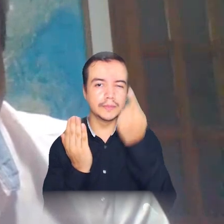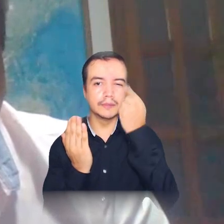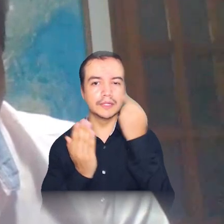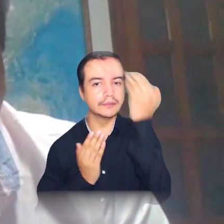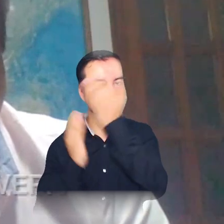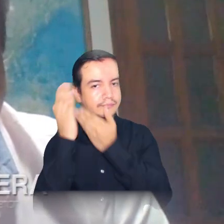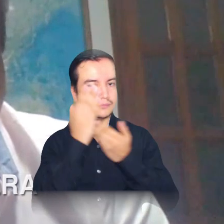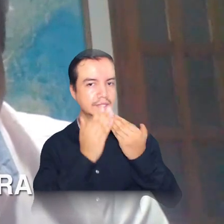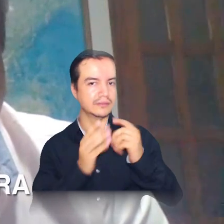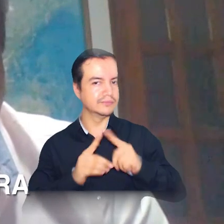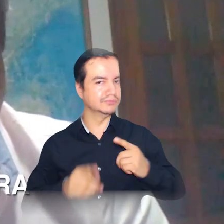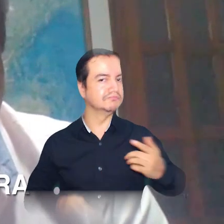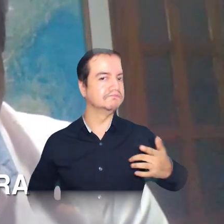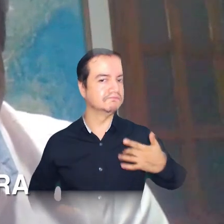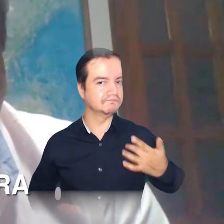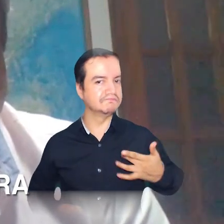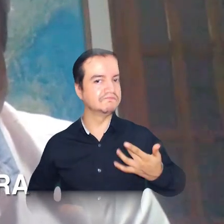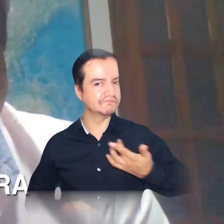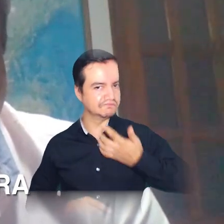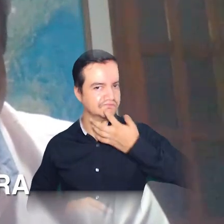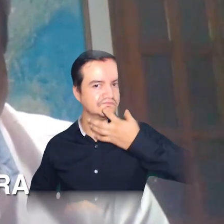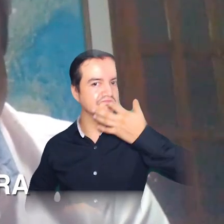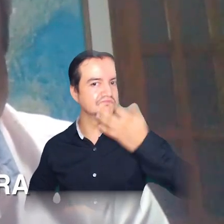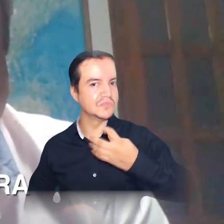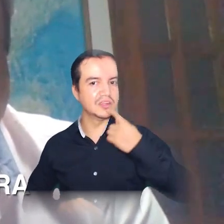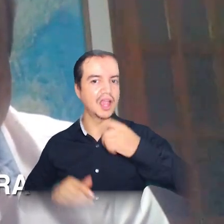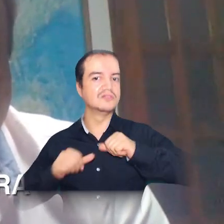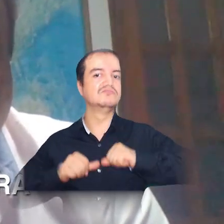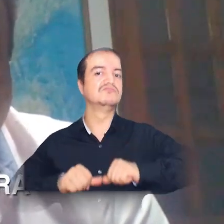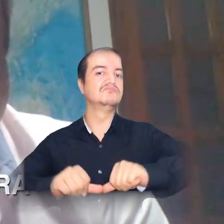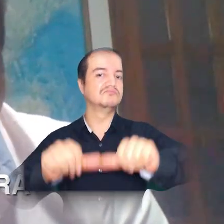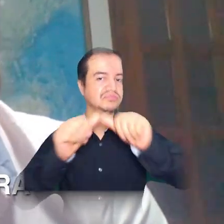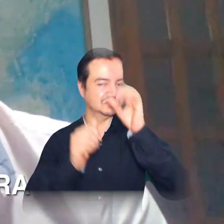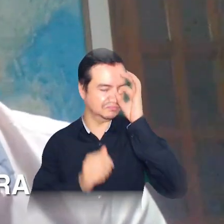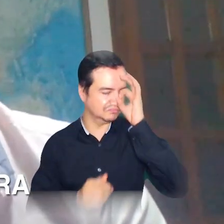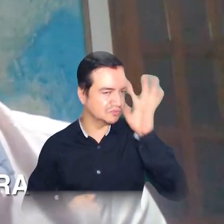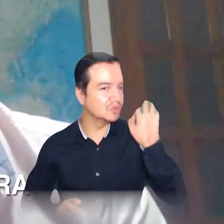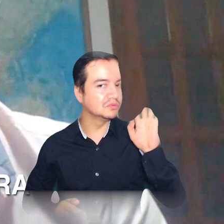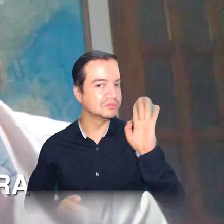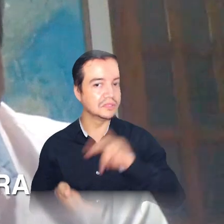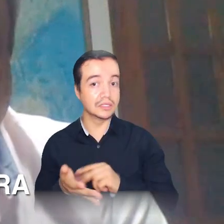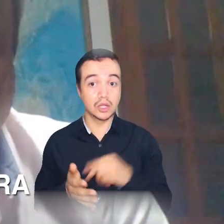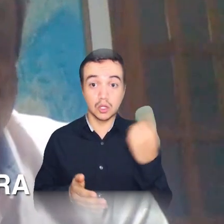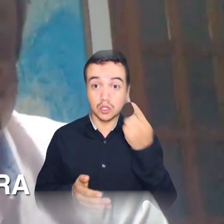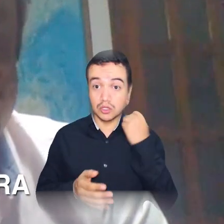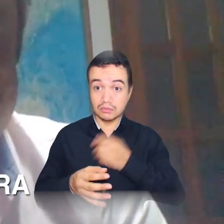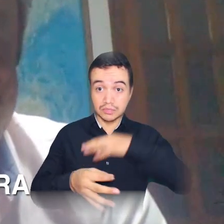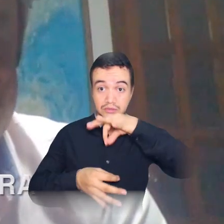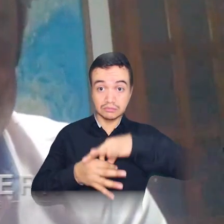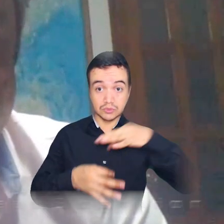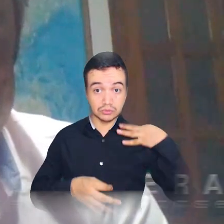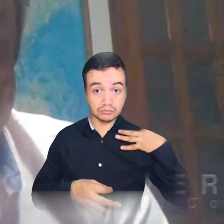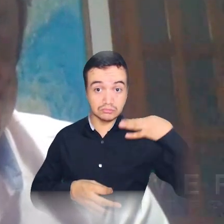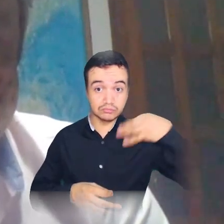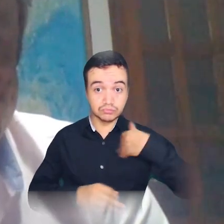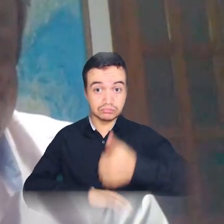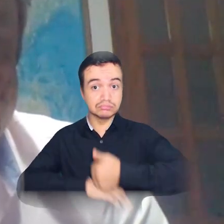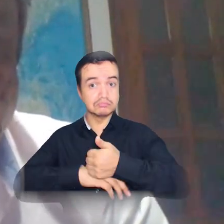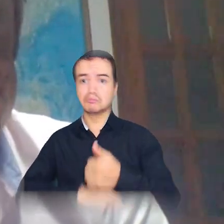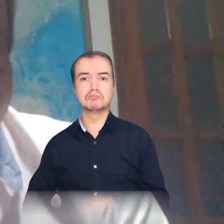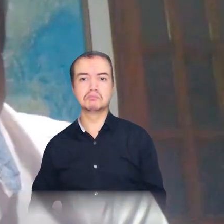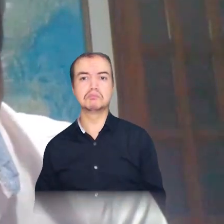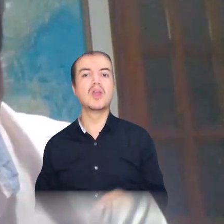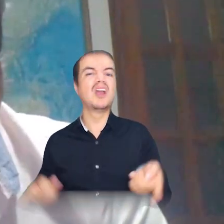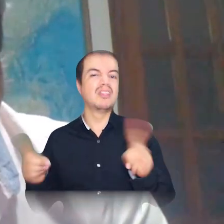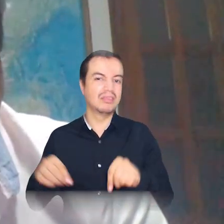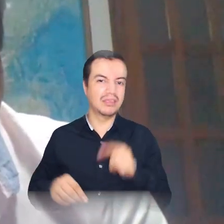que va a quedar institucionalizado por mucho tiempo, no solamente para la elección del señor rector, sino